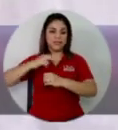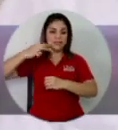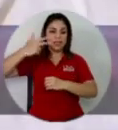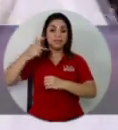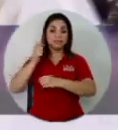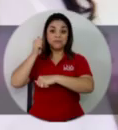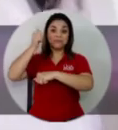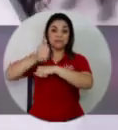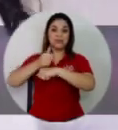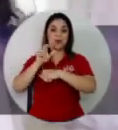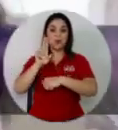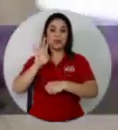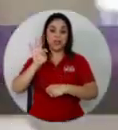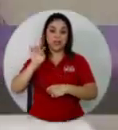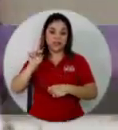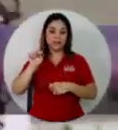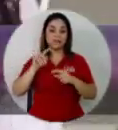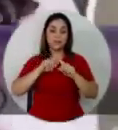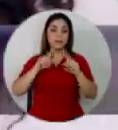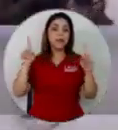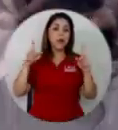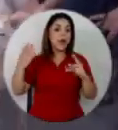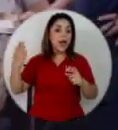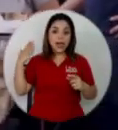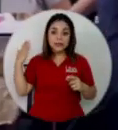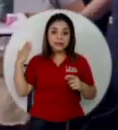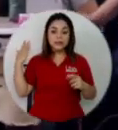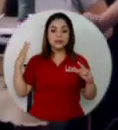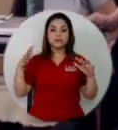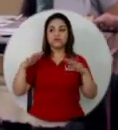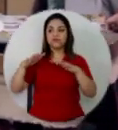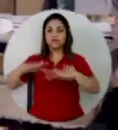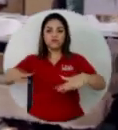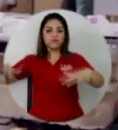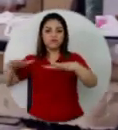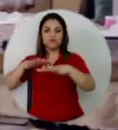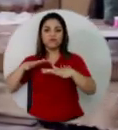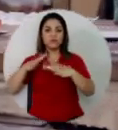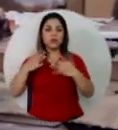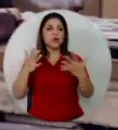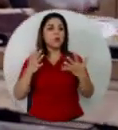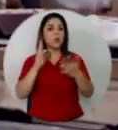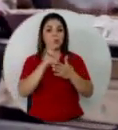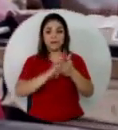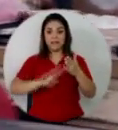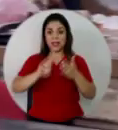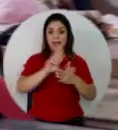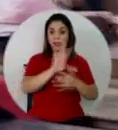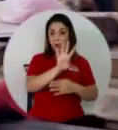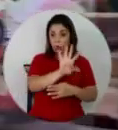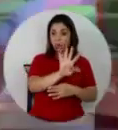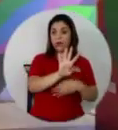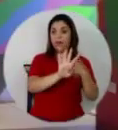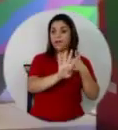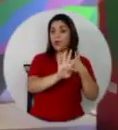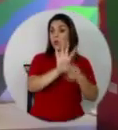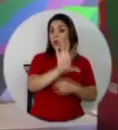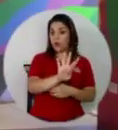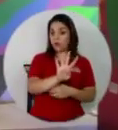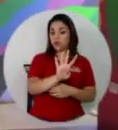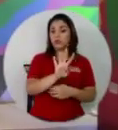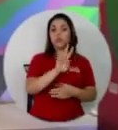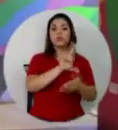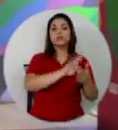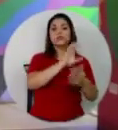lugar a la existencia de la UTN. Pero en ese contexto las universidades públicas existentes, las 4